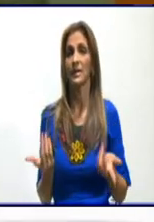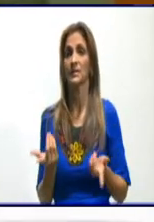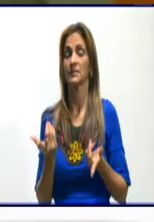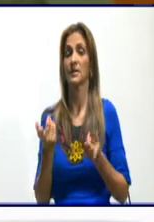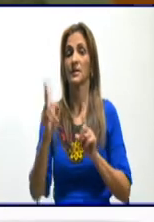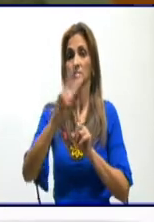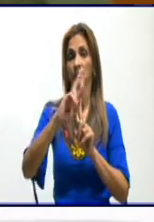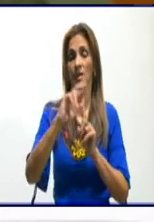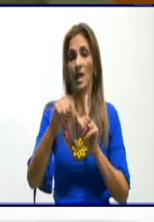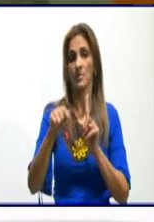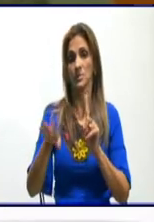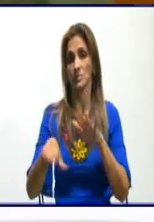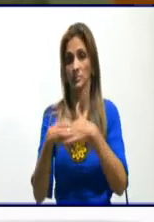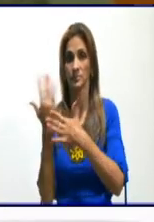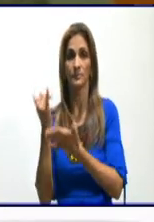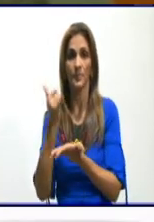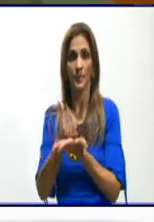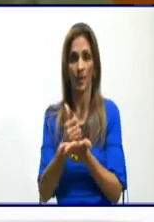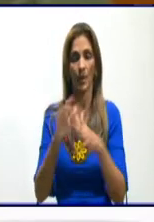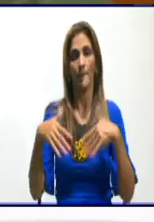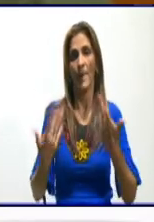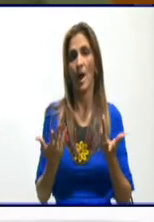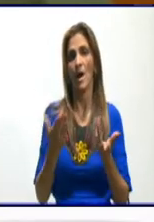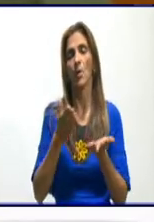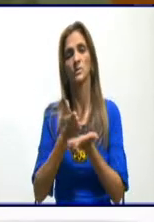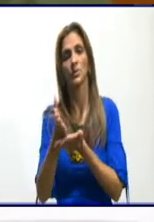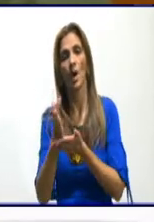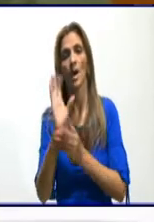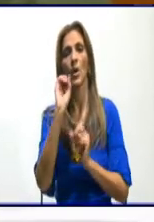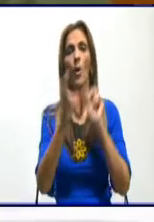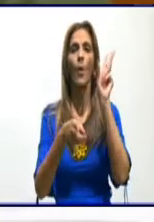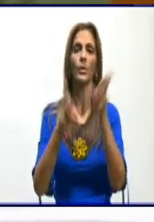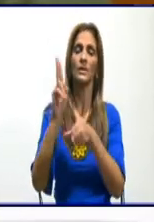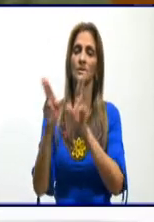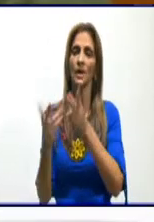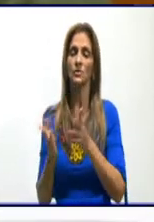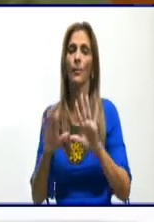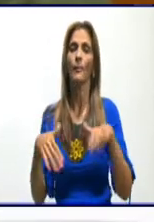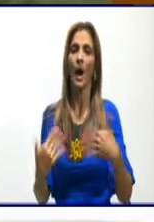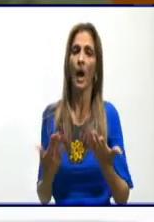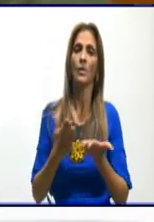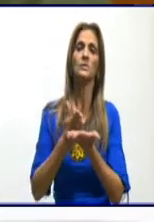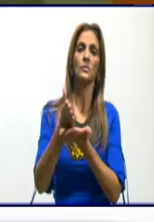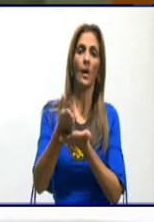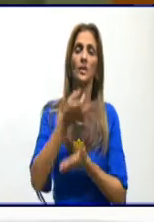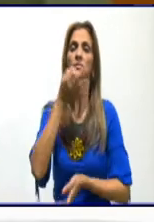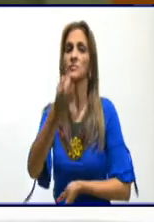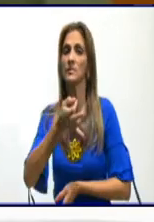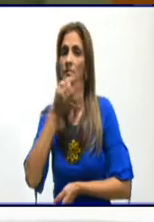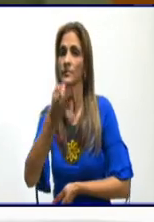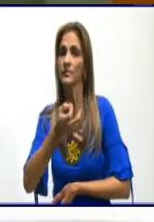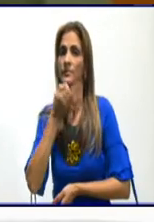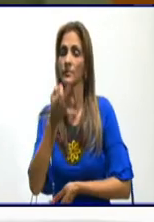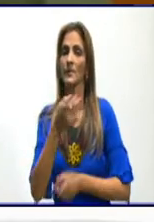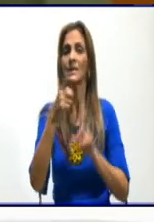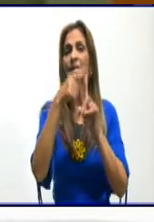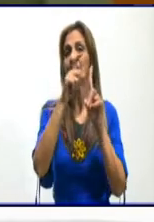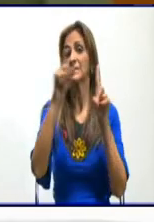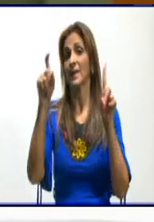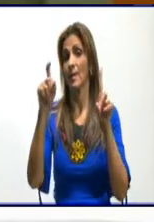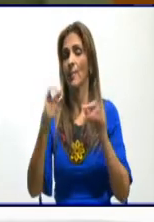continuar orientando continuar esclareciendo y explicando temas